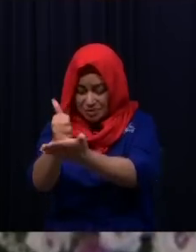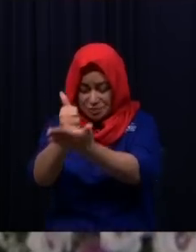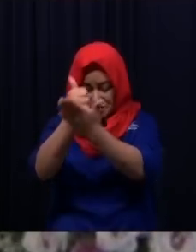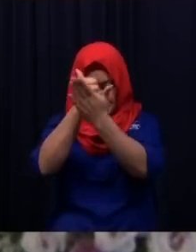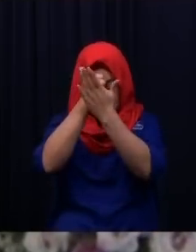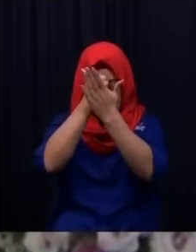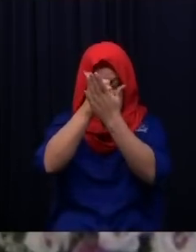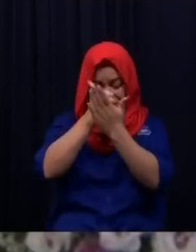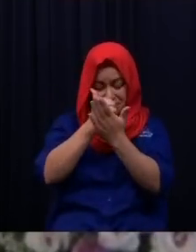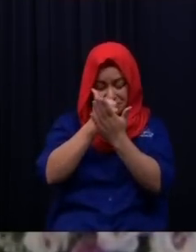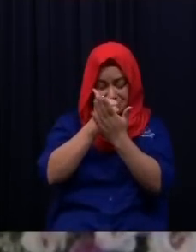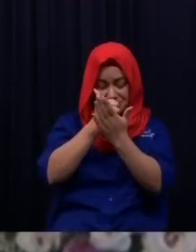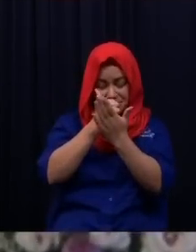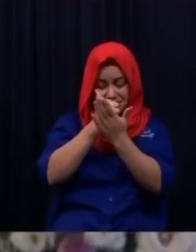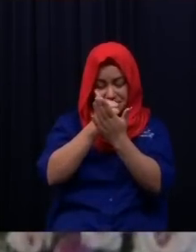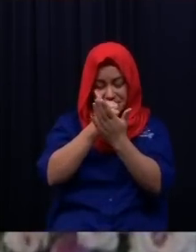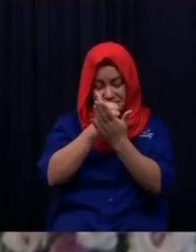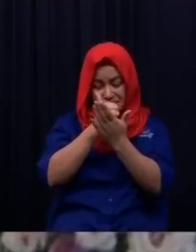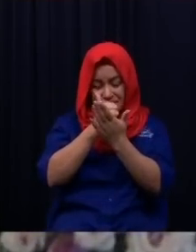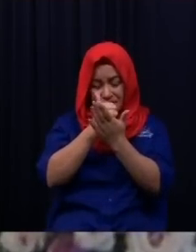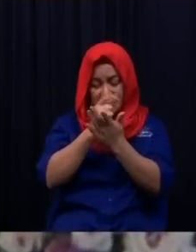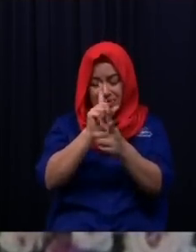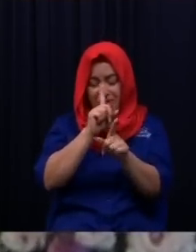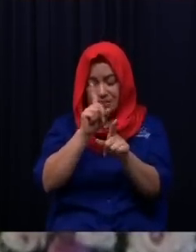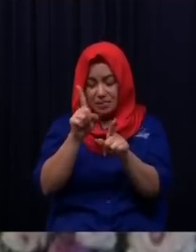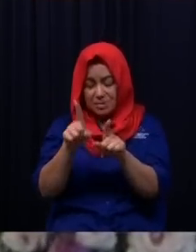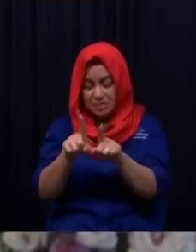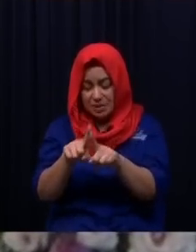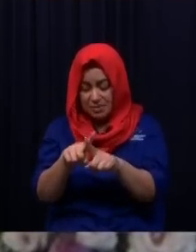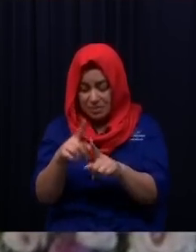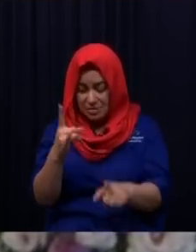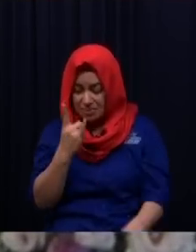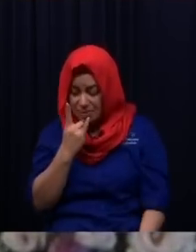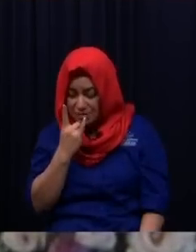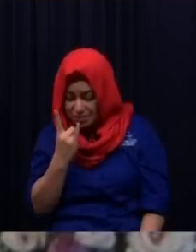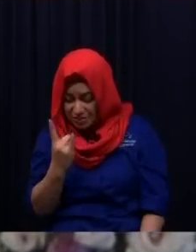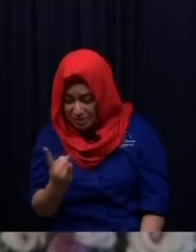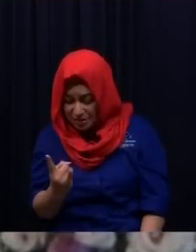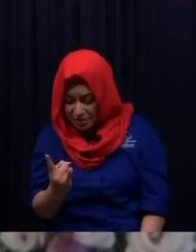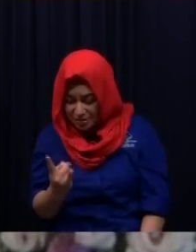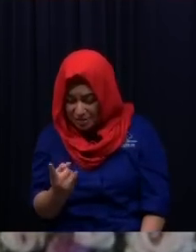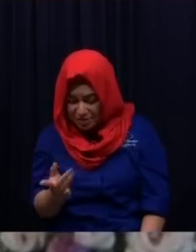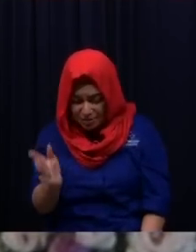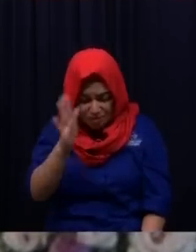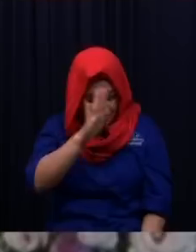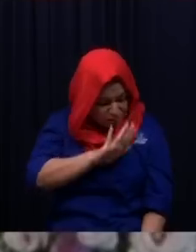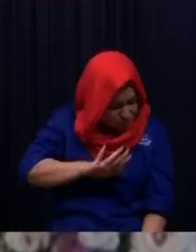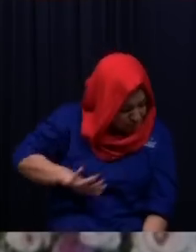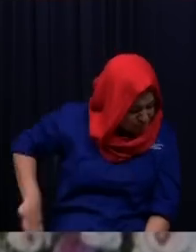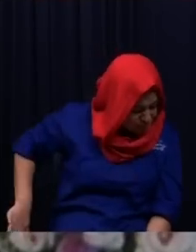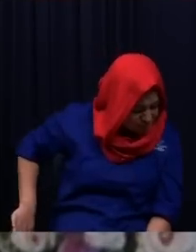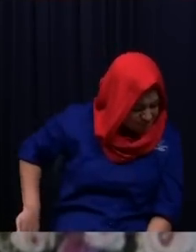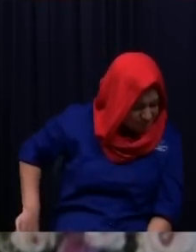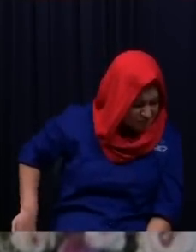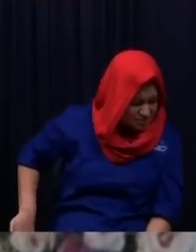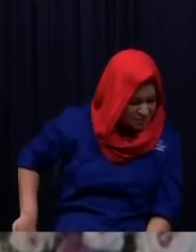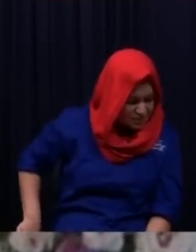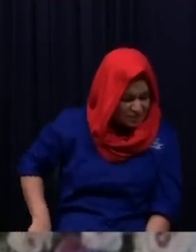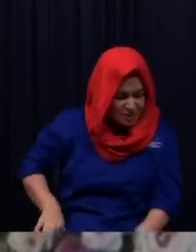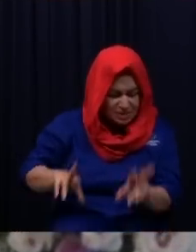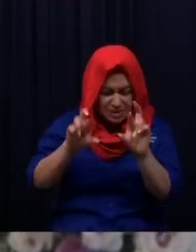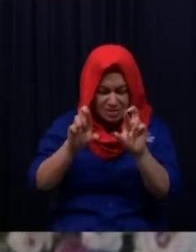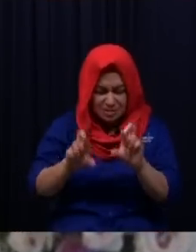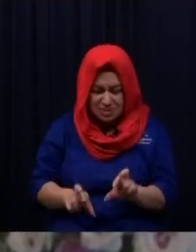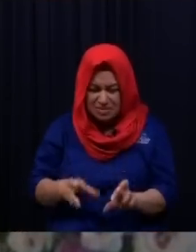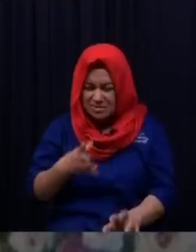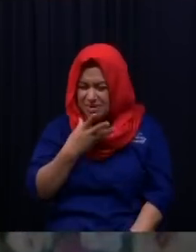y ayúdame para perdonar. Ayúdanos a despojarnos del hombre viejo y de todo